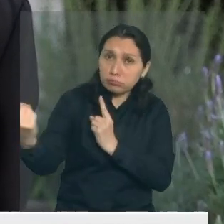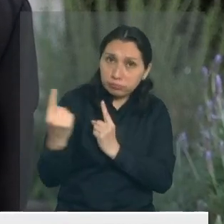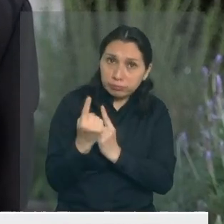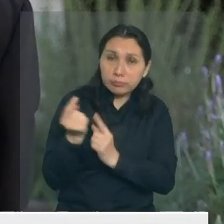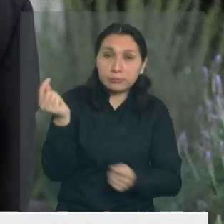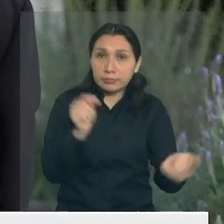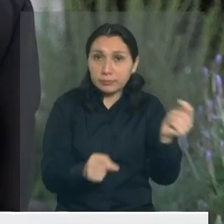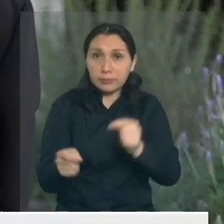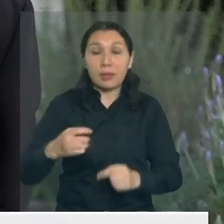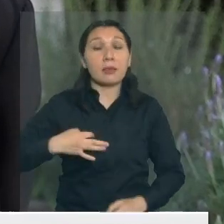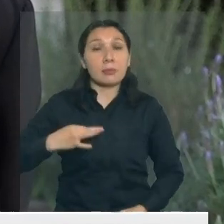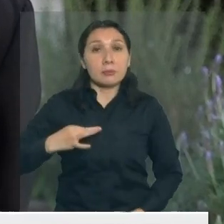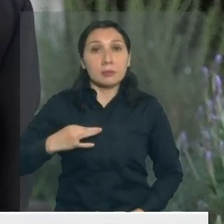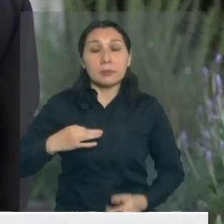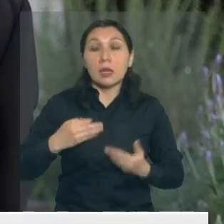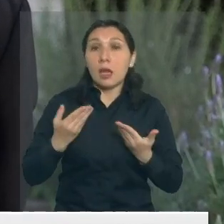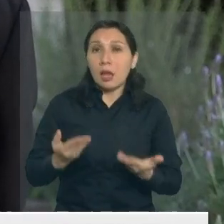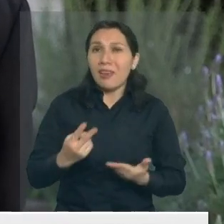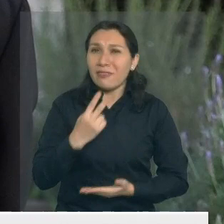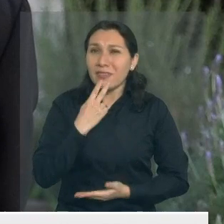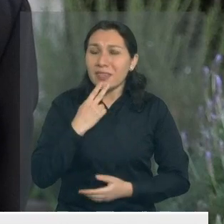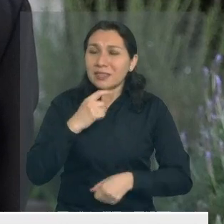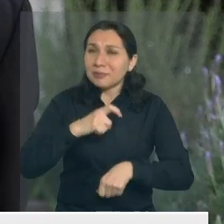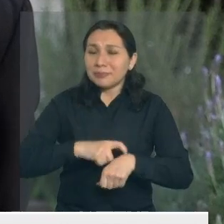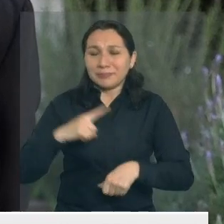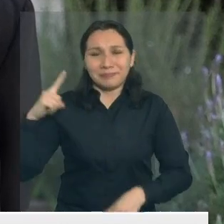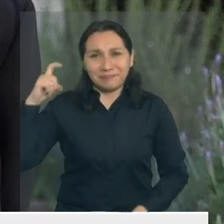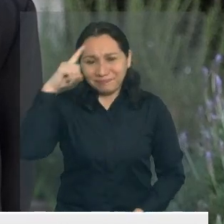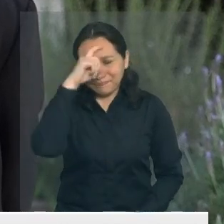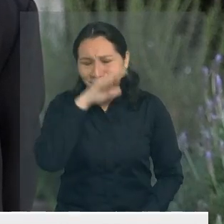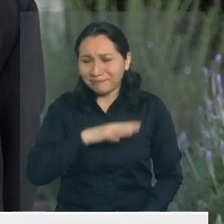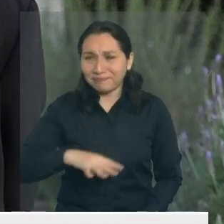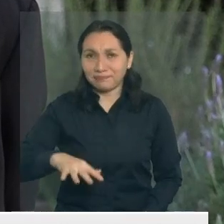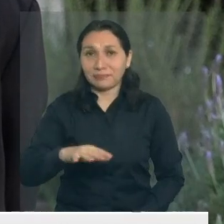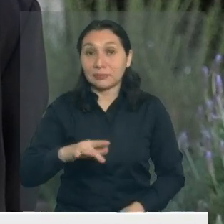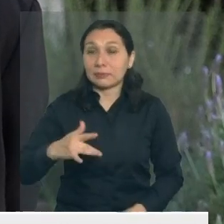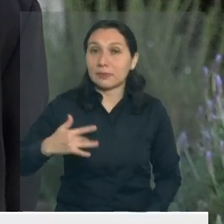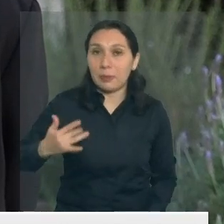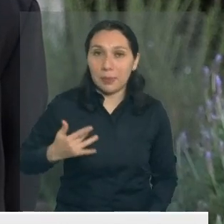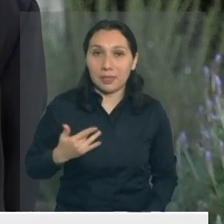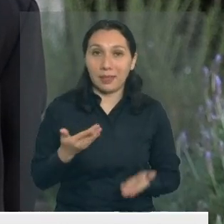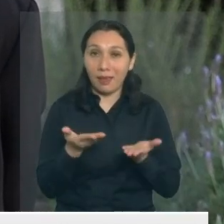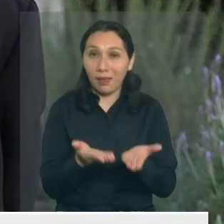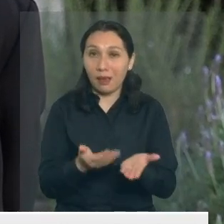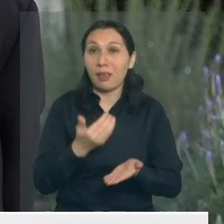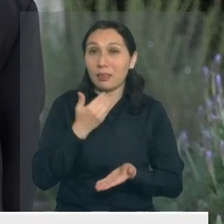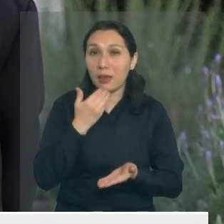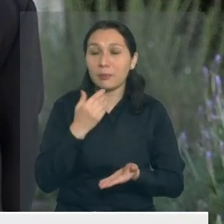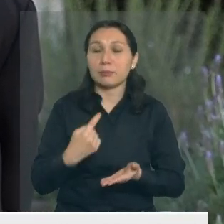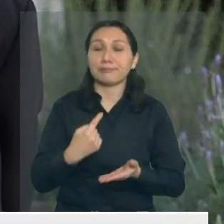La ciudadanía está viviendo momentos muy complejos y lamentablemente